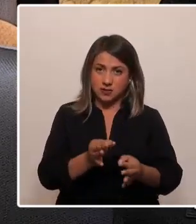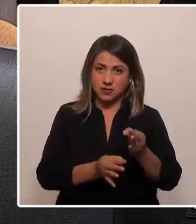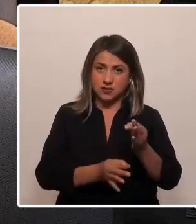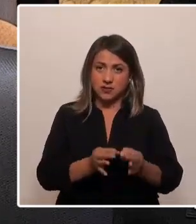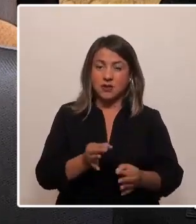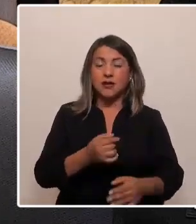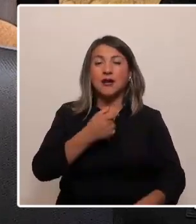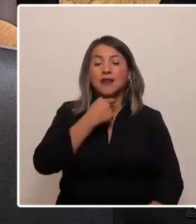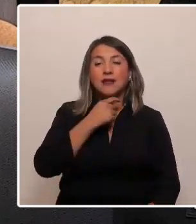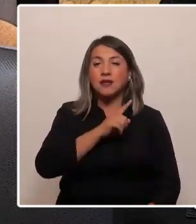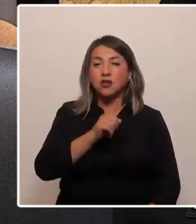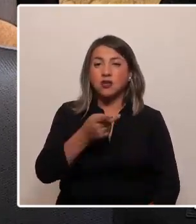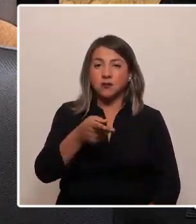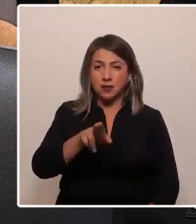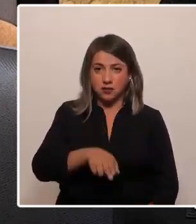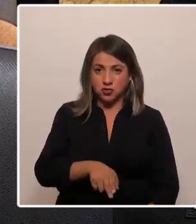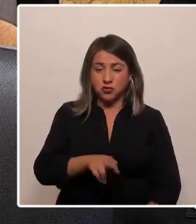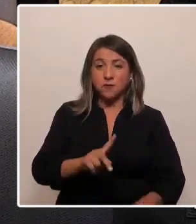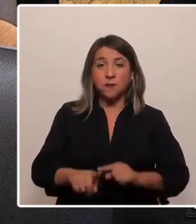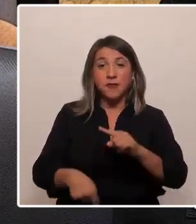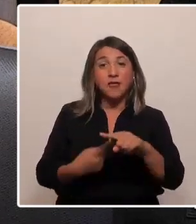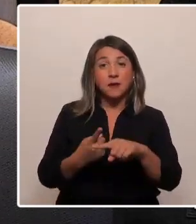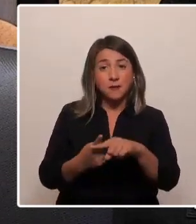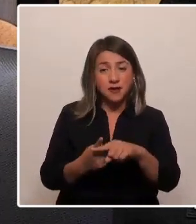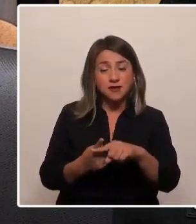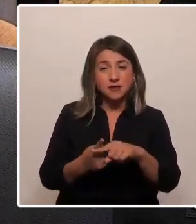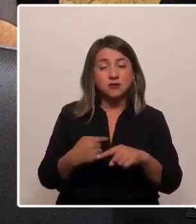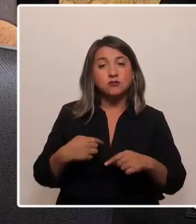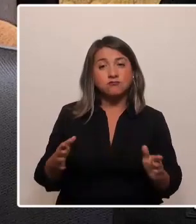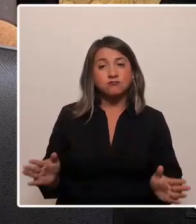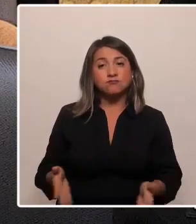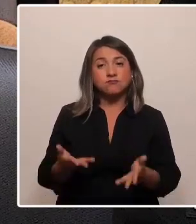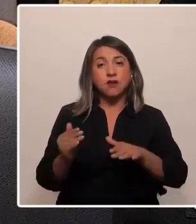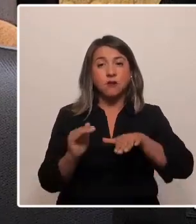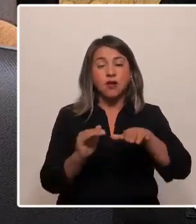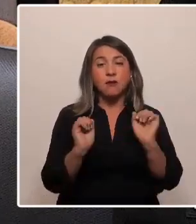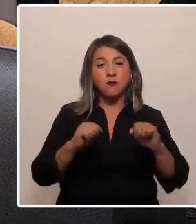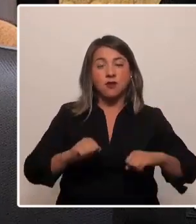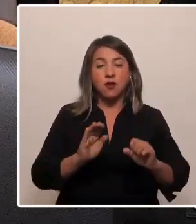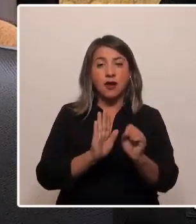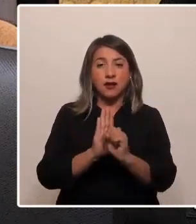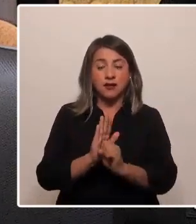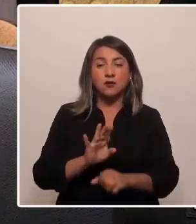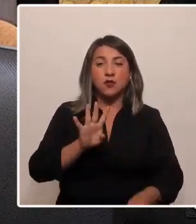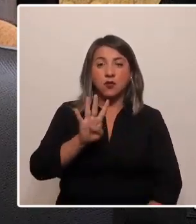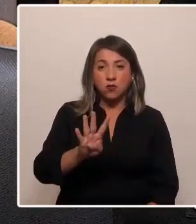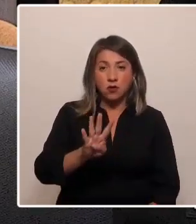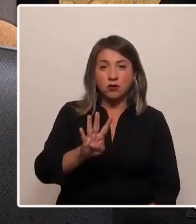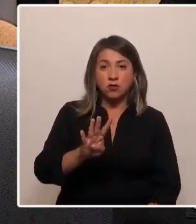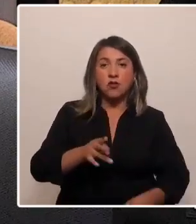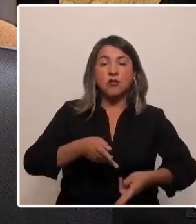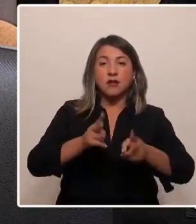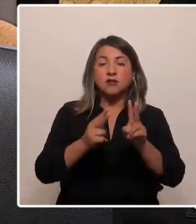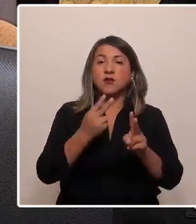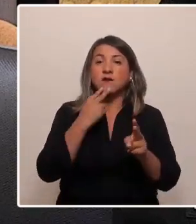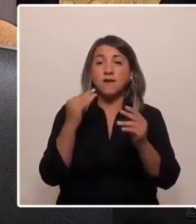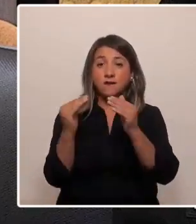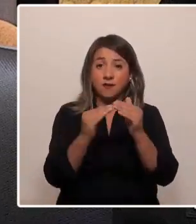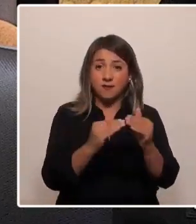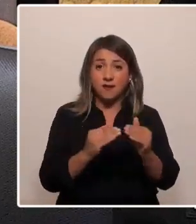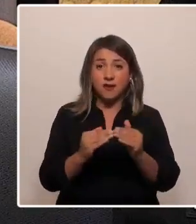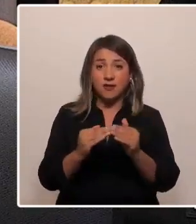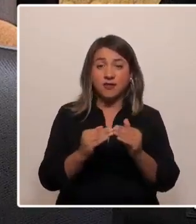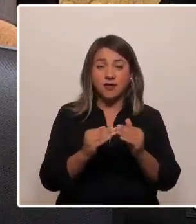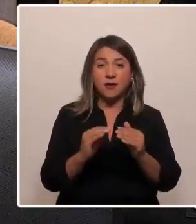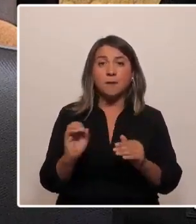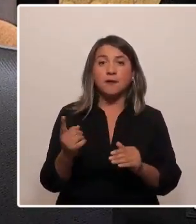de no repetición. Además, les insto a apoyar y aprobar los artículos 4 sobre derecho a la vivienda, donde versa en el primer